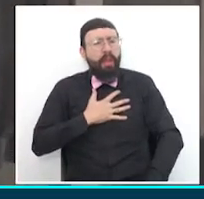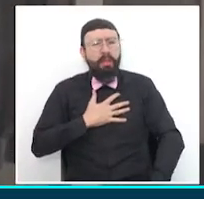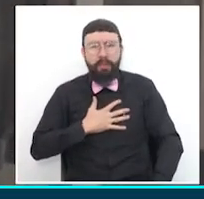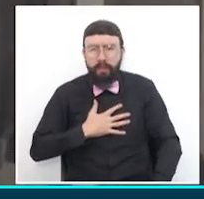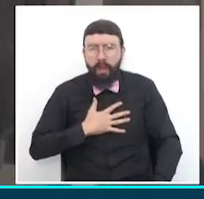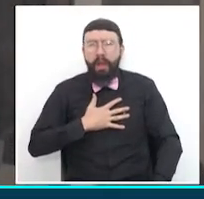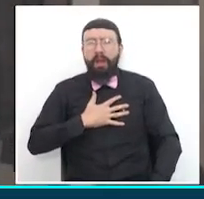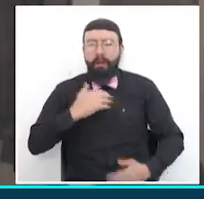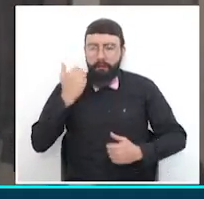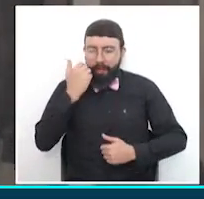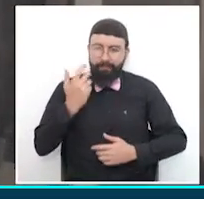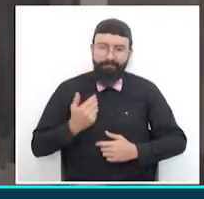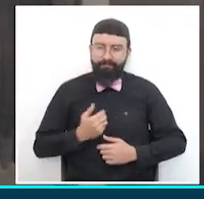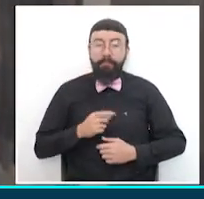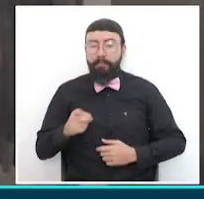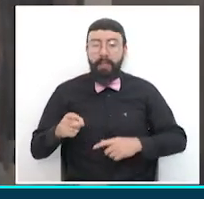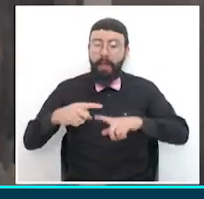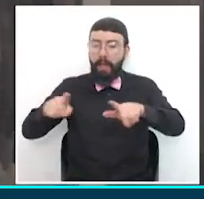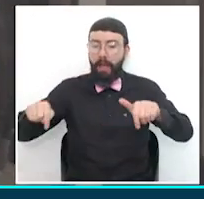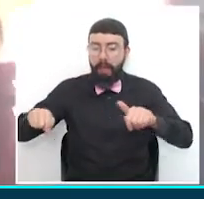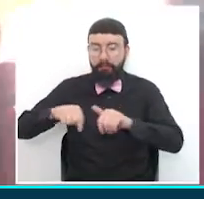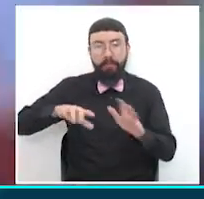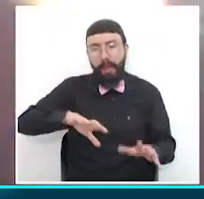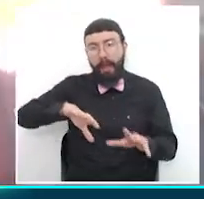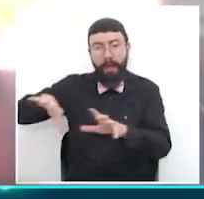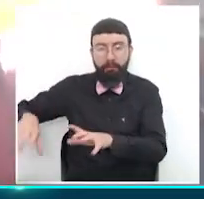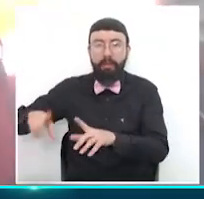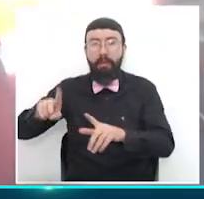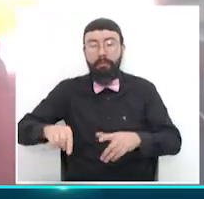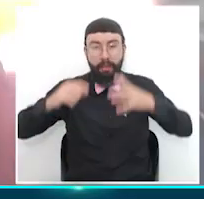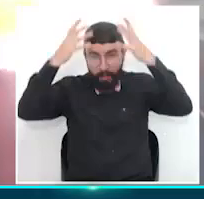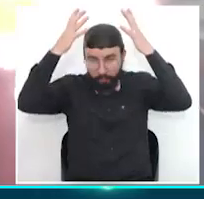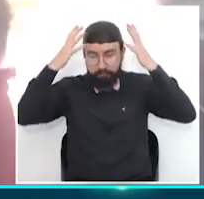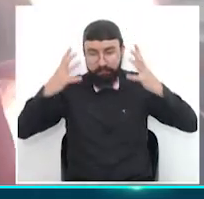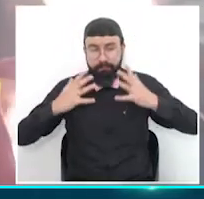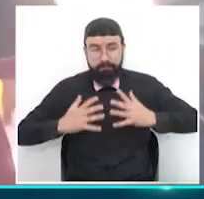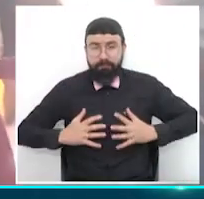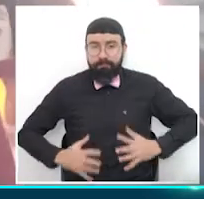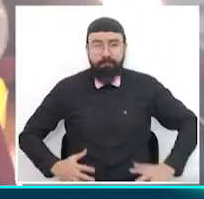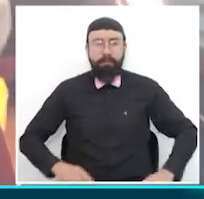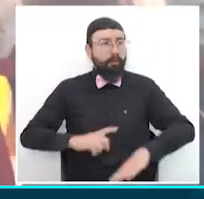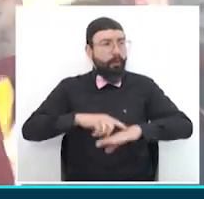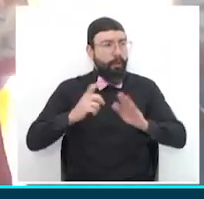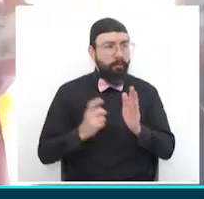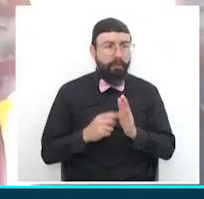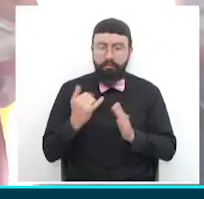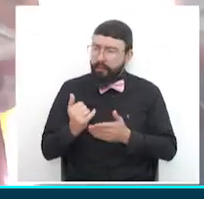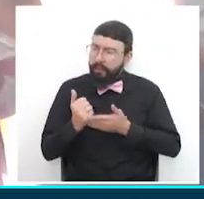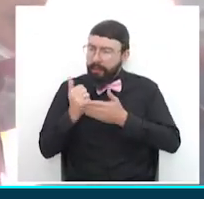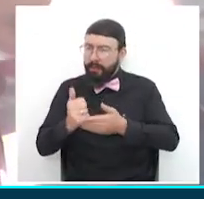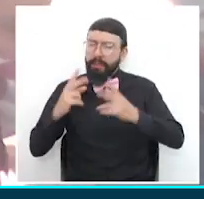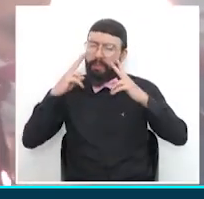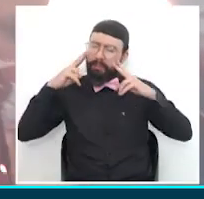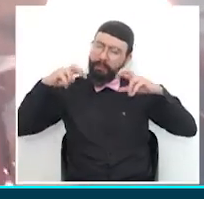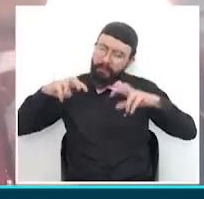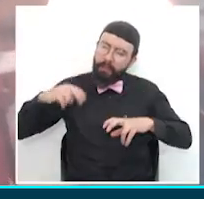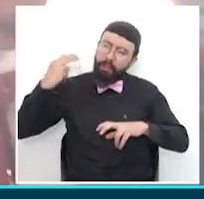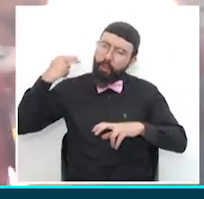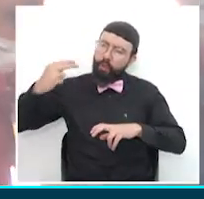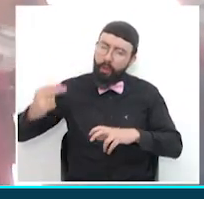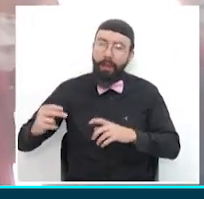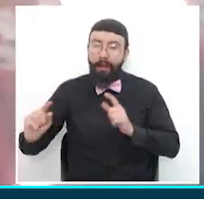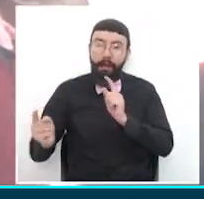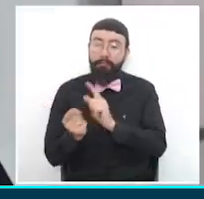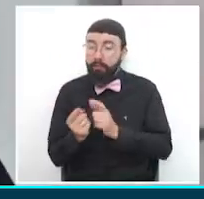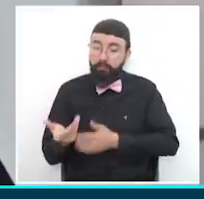La separación de área y los trajes especiales antifluidos, toda una introducción a la historia que nos llevará más cerca de la